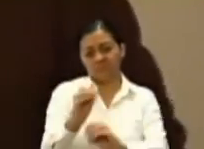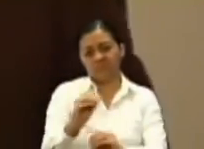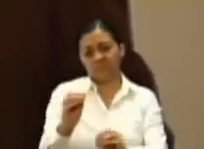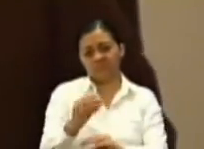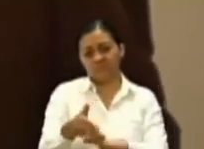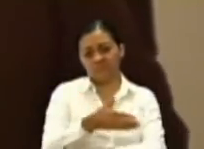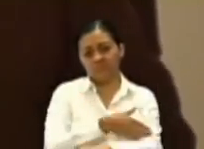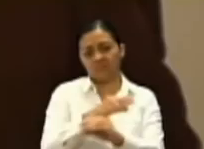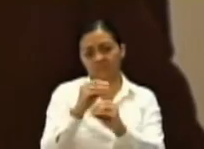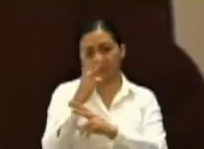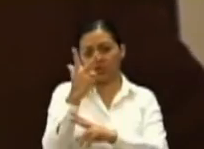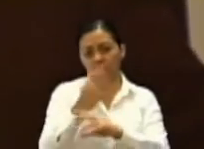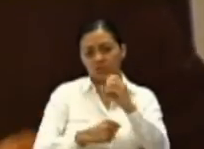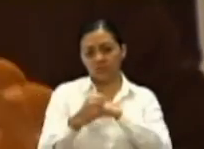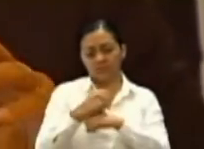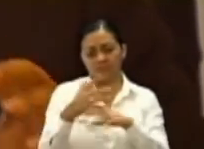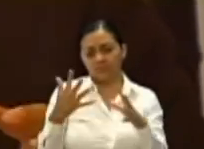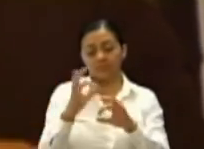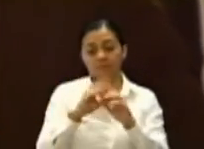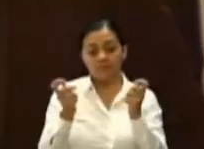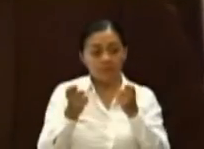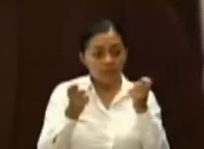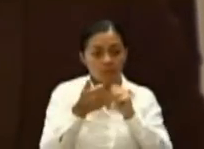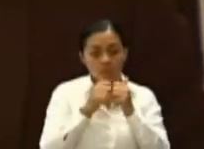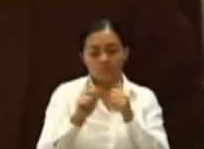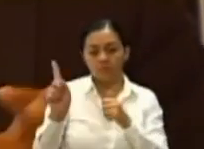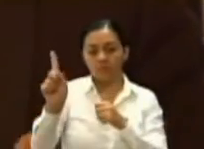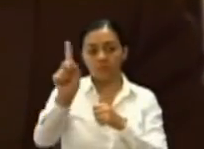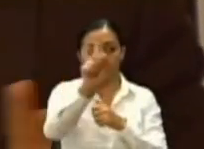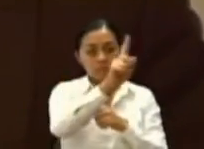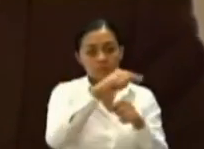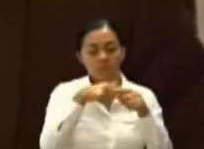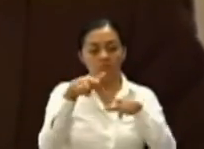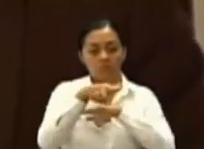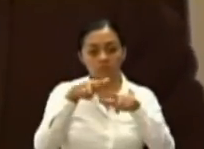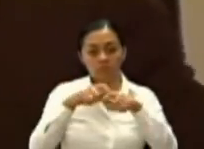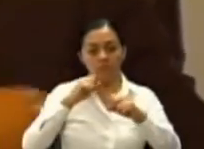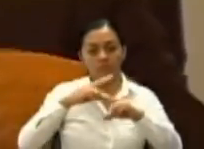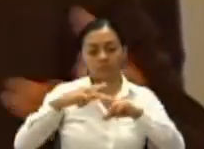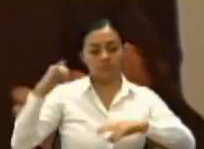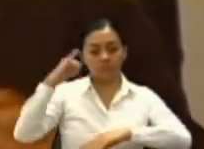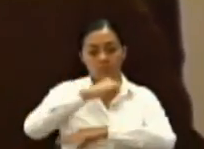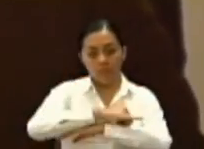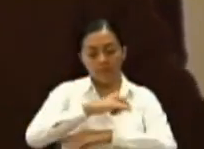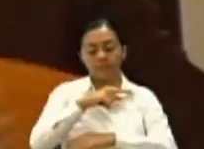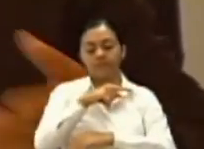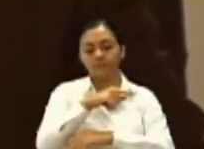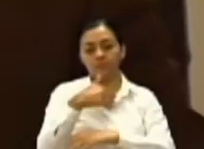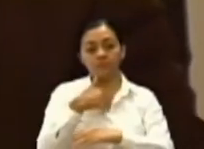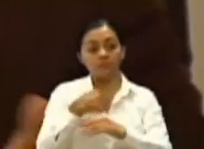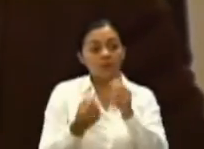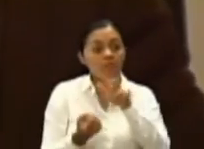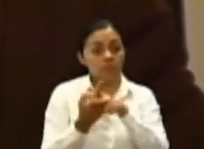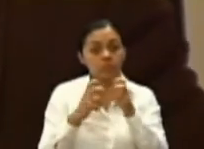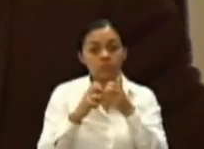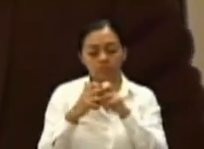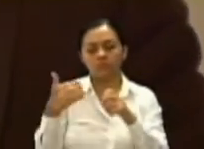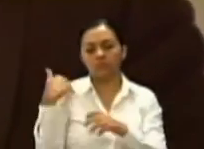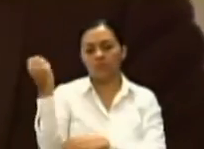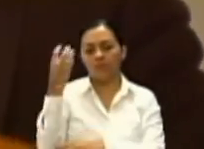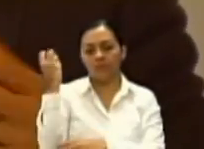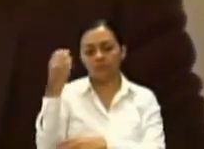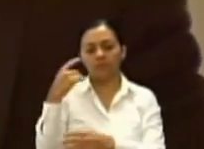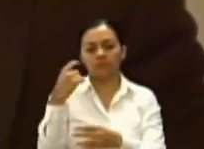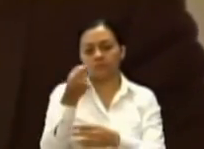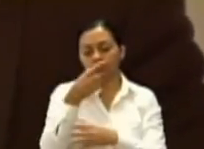hace ocho años ahora podemos controlar cada sector del parque bicentenario sea un incidente enseguida hay hay unidades médicas pero si